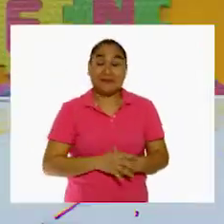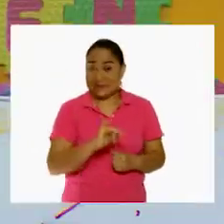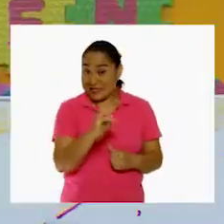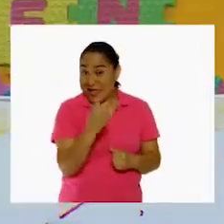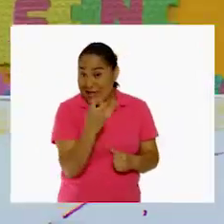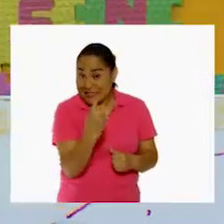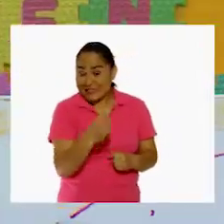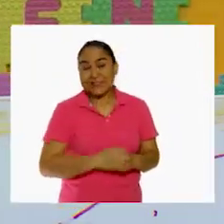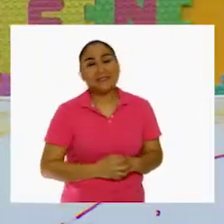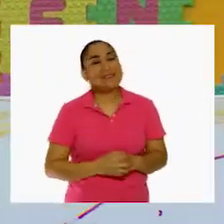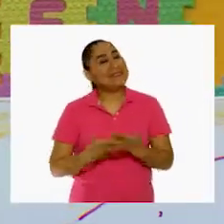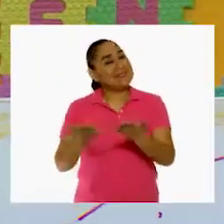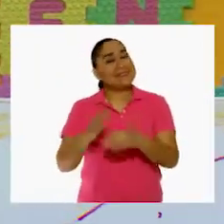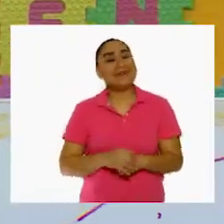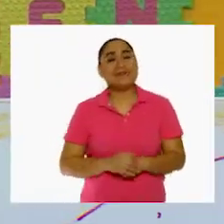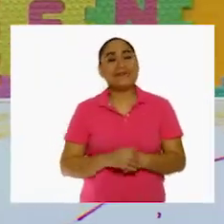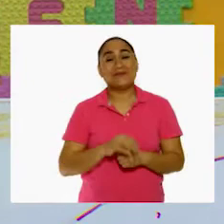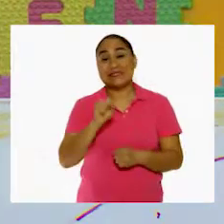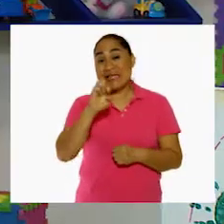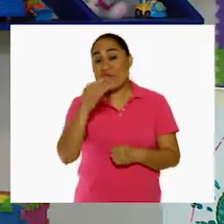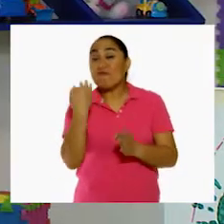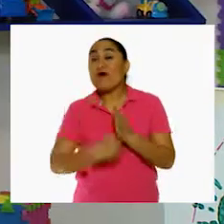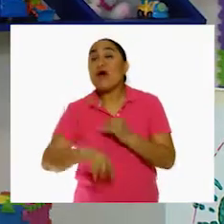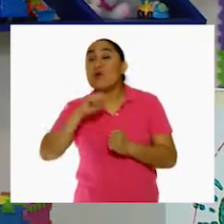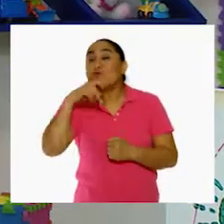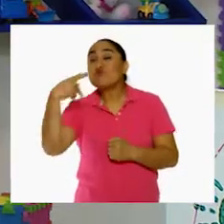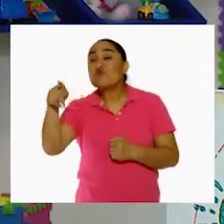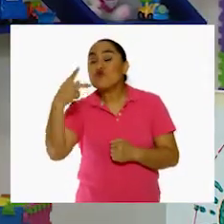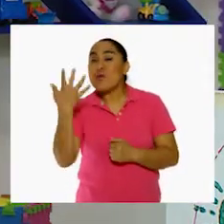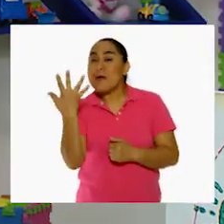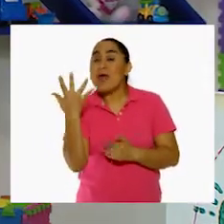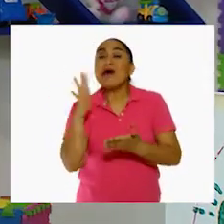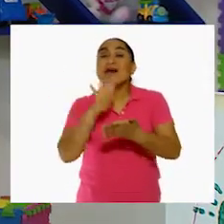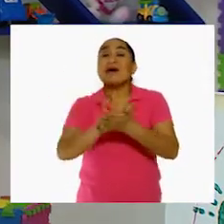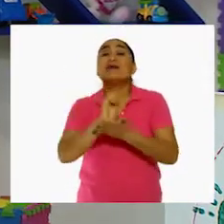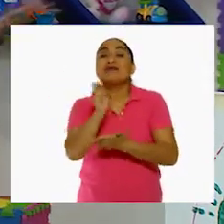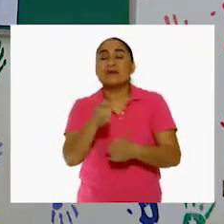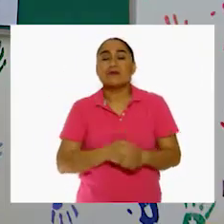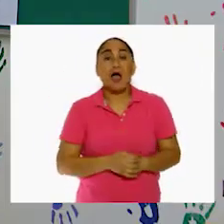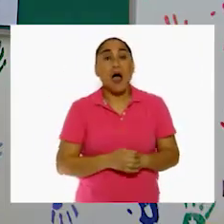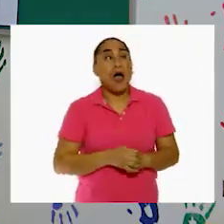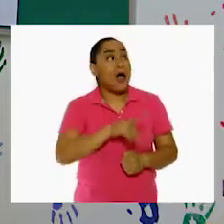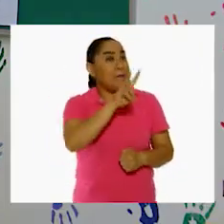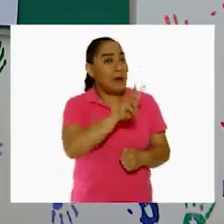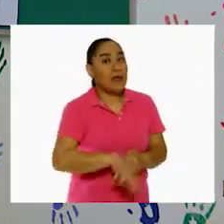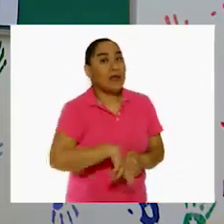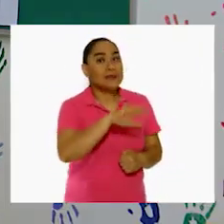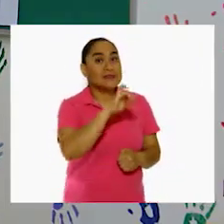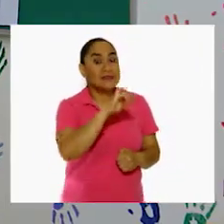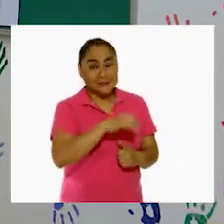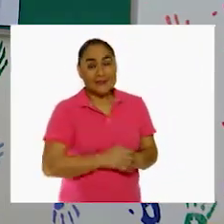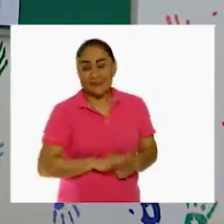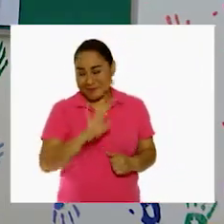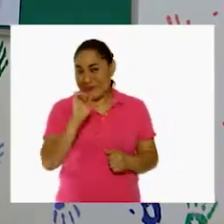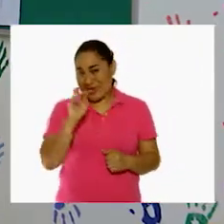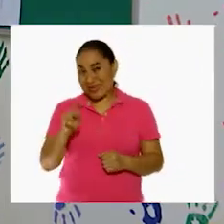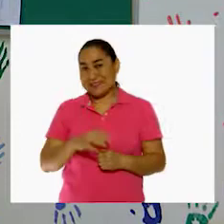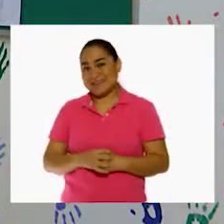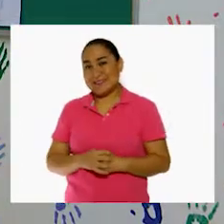Exactamente. Sergio, falta que tú nos muestres también el dibujo de tu mano. Okay. ¡Cierto! Híjoles, bueno. Ok,